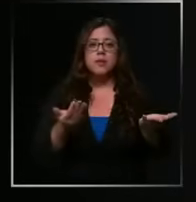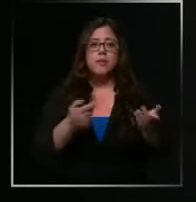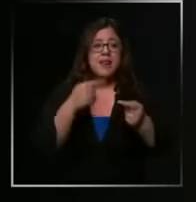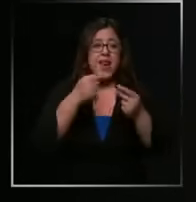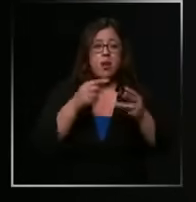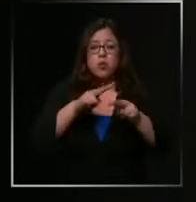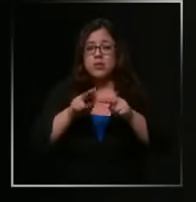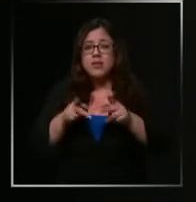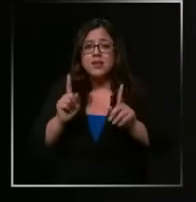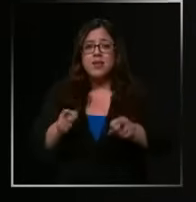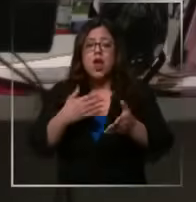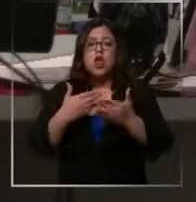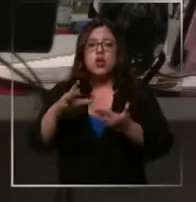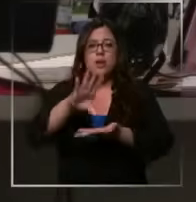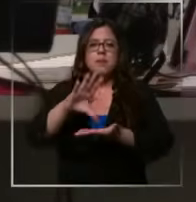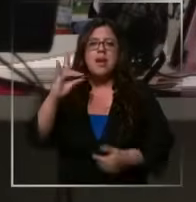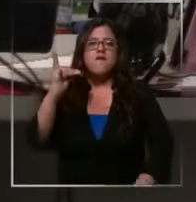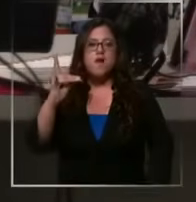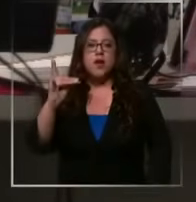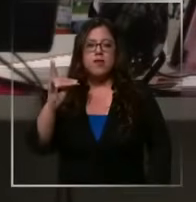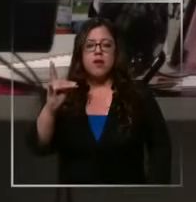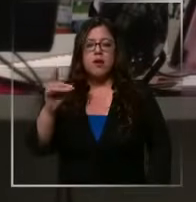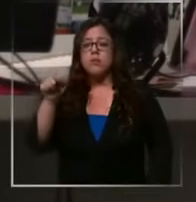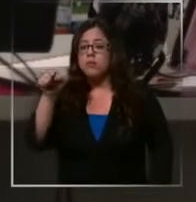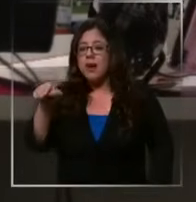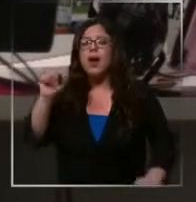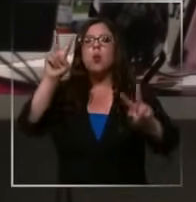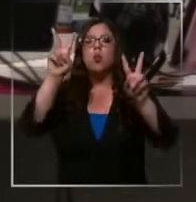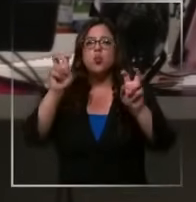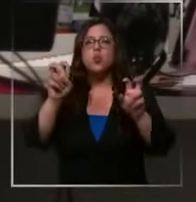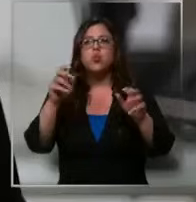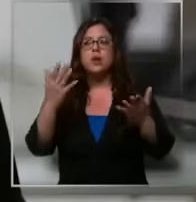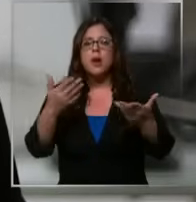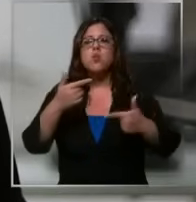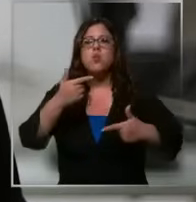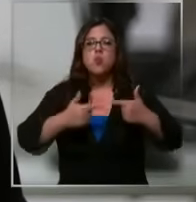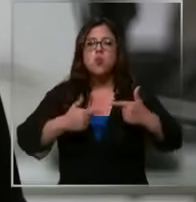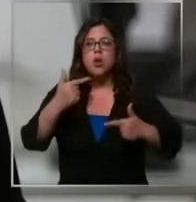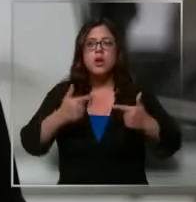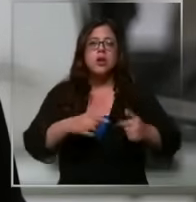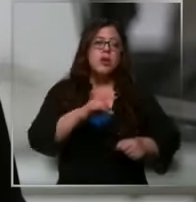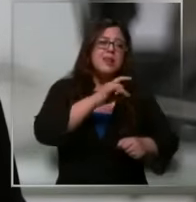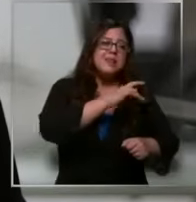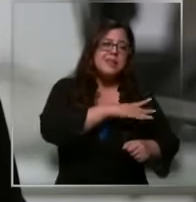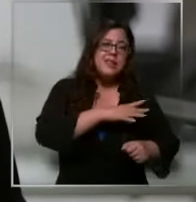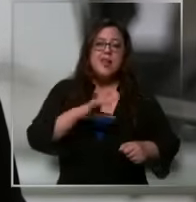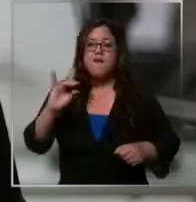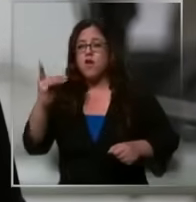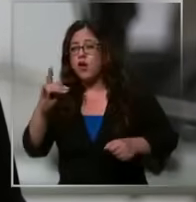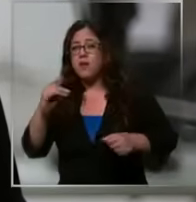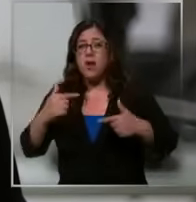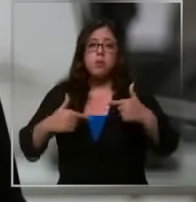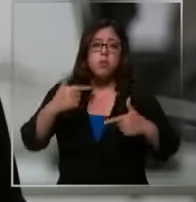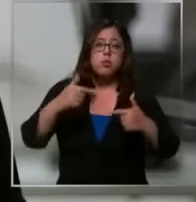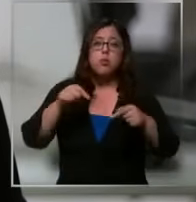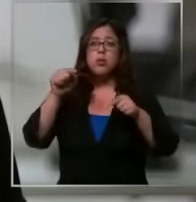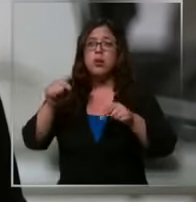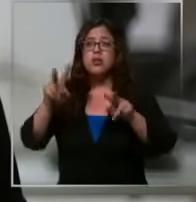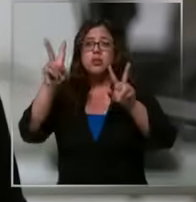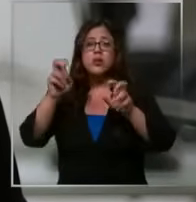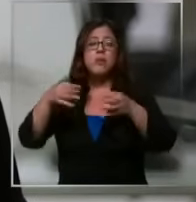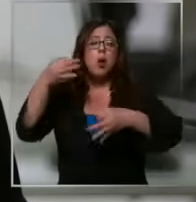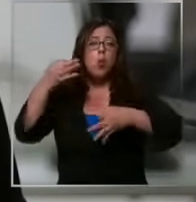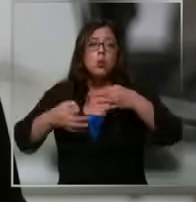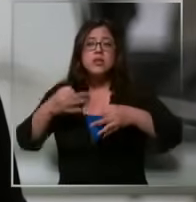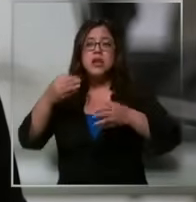teníamos que hacer en Bolivia, entendiendo que si bien hay un tema político entre Chile y Bolivia, eso pasaba a la parte judicial